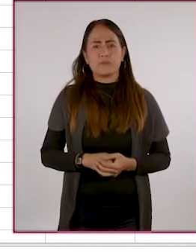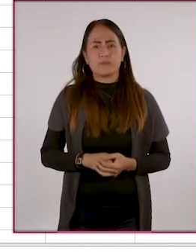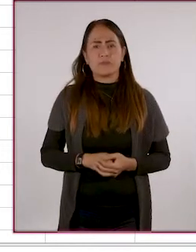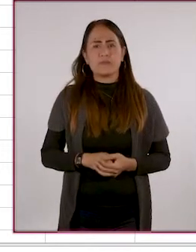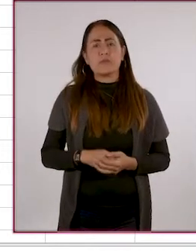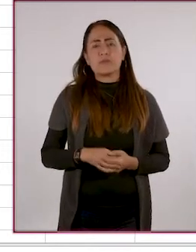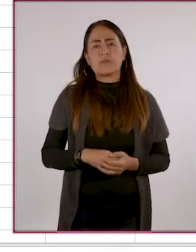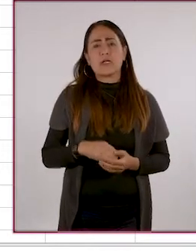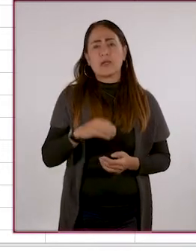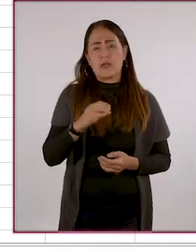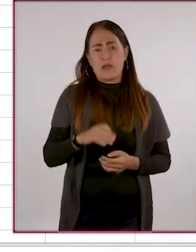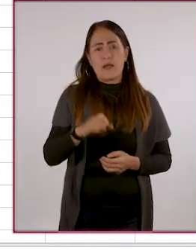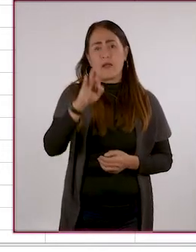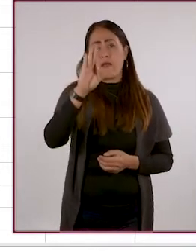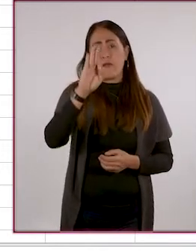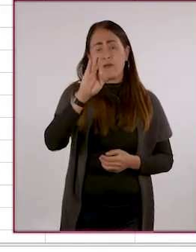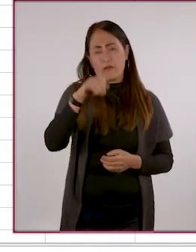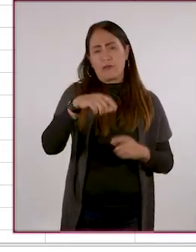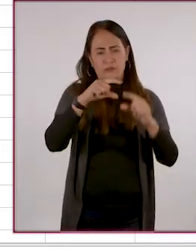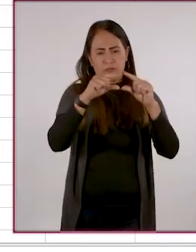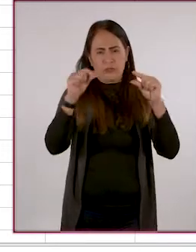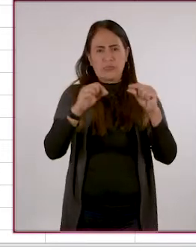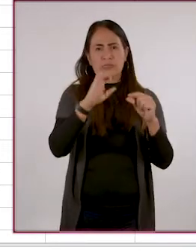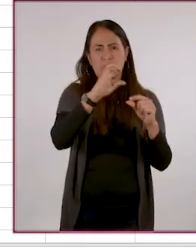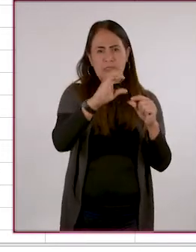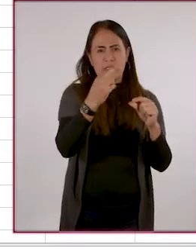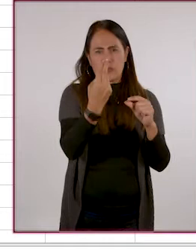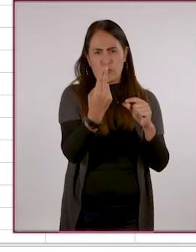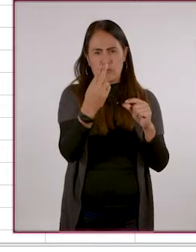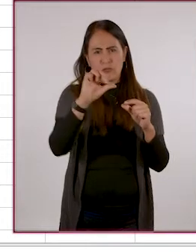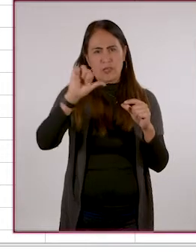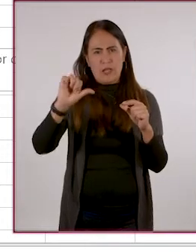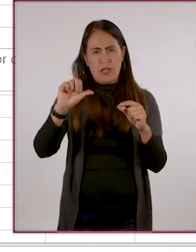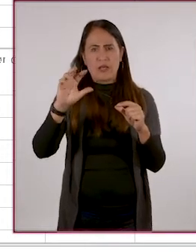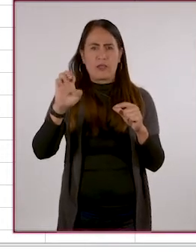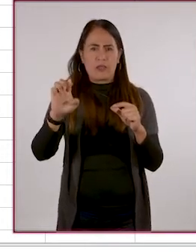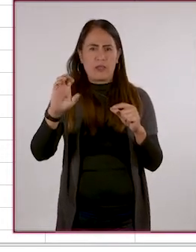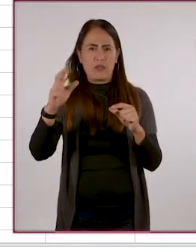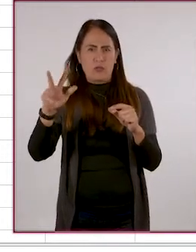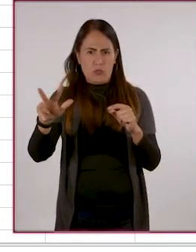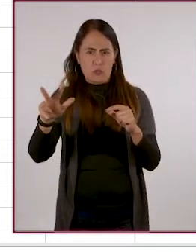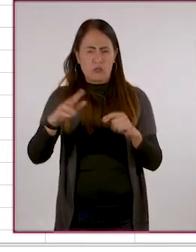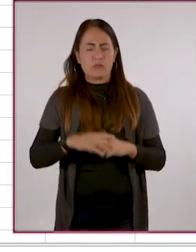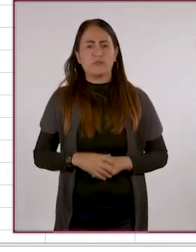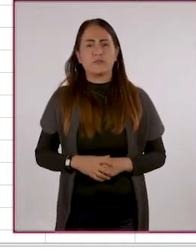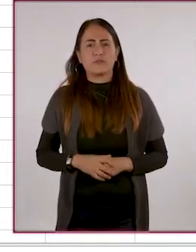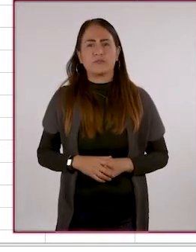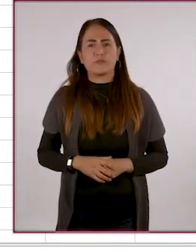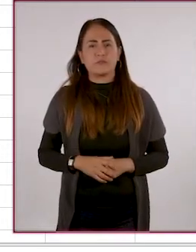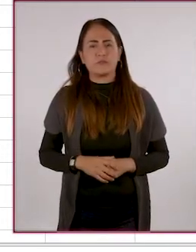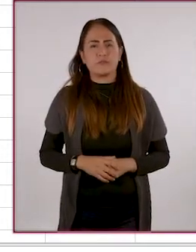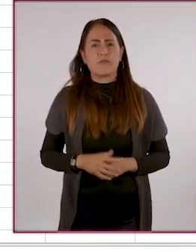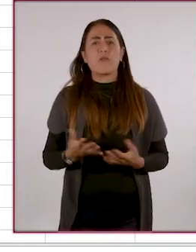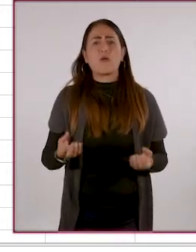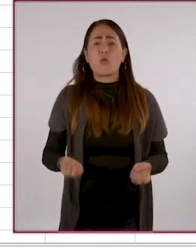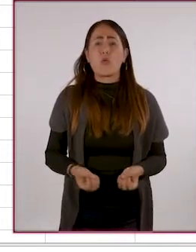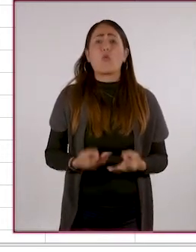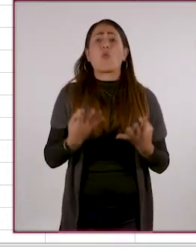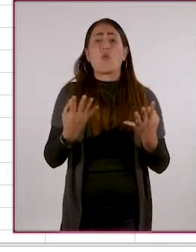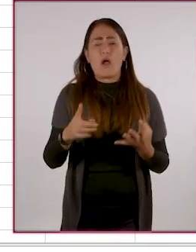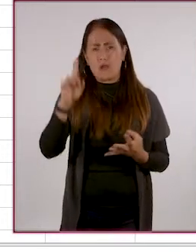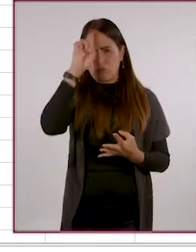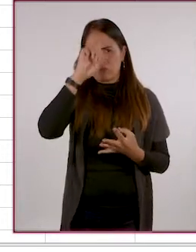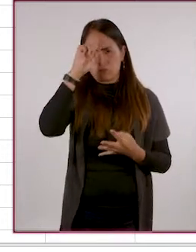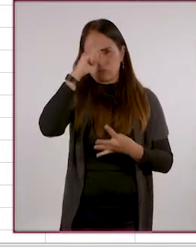caso le digo que es de la columna C, de la fila C2 a la fila C8, ¿no? Me va a pedir qué criterio quiere